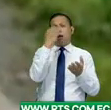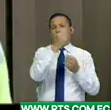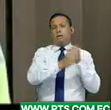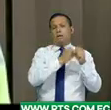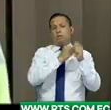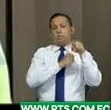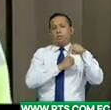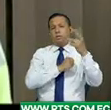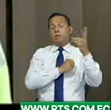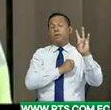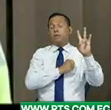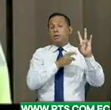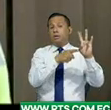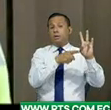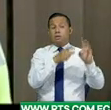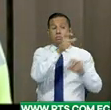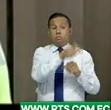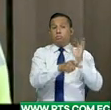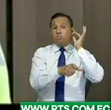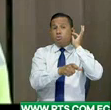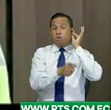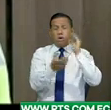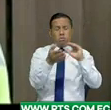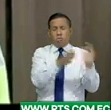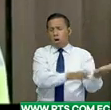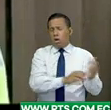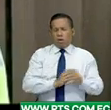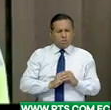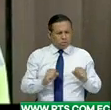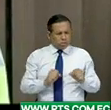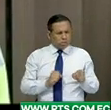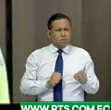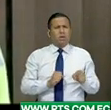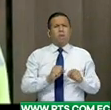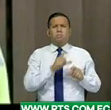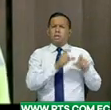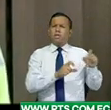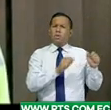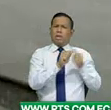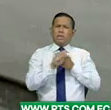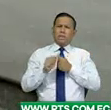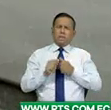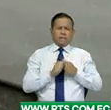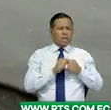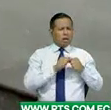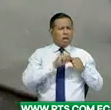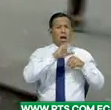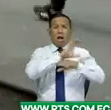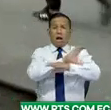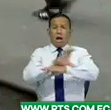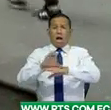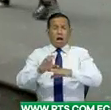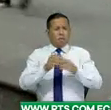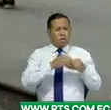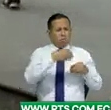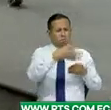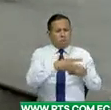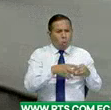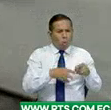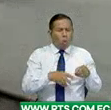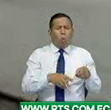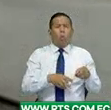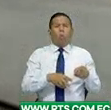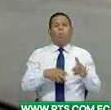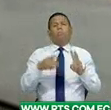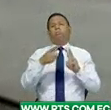El cuerpo de la víctima fue encontrado horas después del hecho por sus vecinos en la maleza. Así, 2 requeridos por la justicia por el delito de violencia